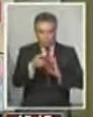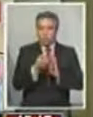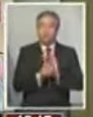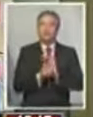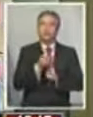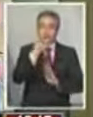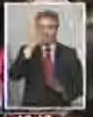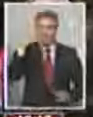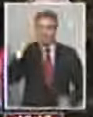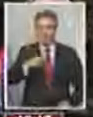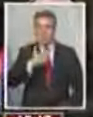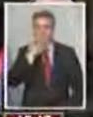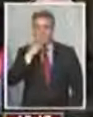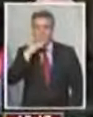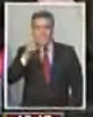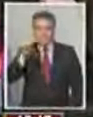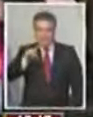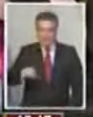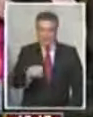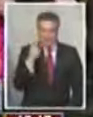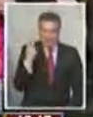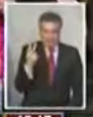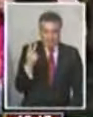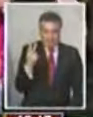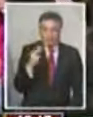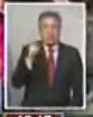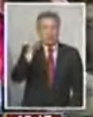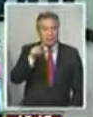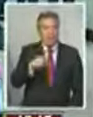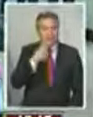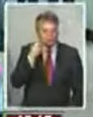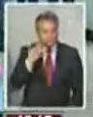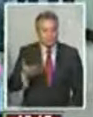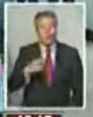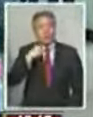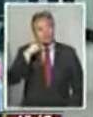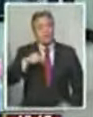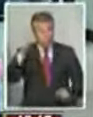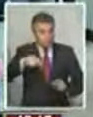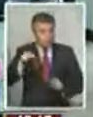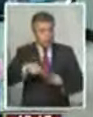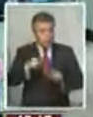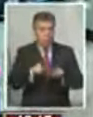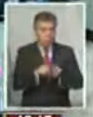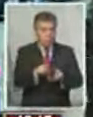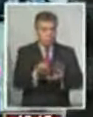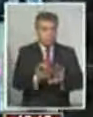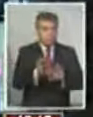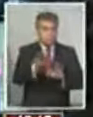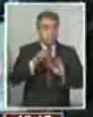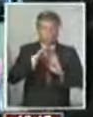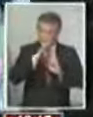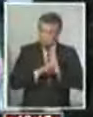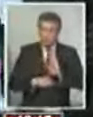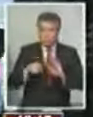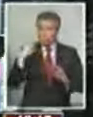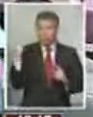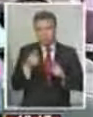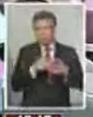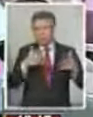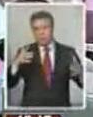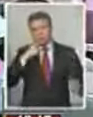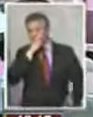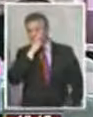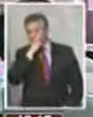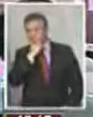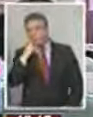facultades del Servicio de Impuestos Internos, estipuladas en la reforma tributaria. Una parte del proyecto que fue ampliamente cuestionada porque se proponía